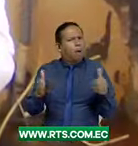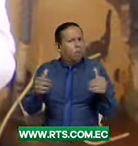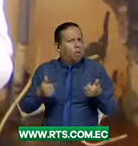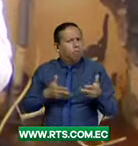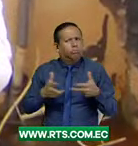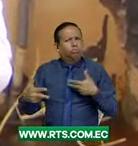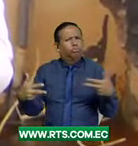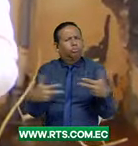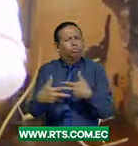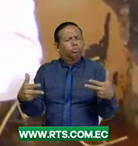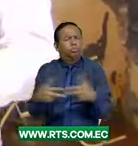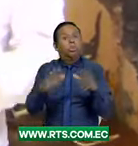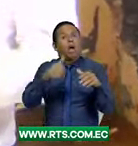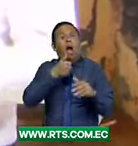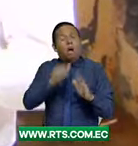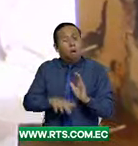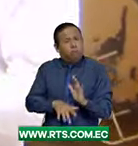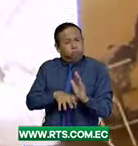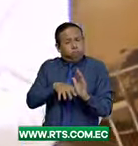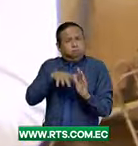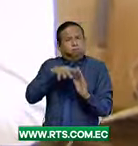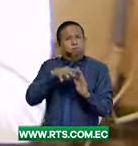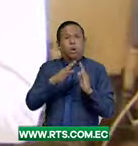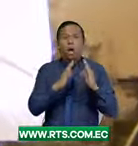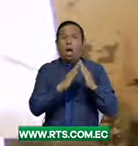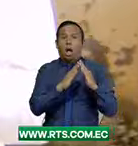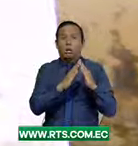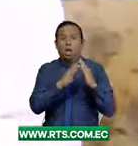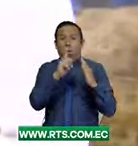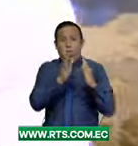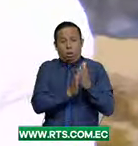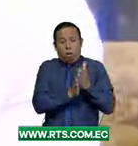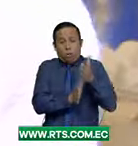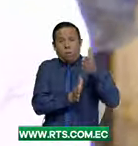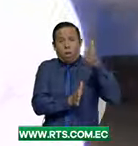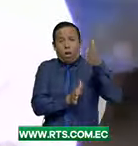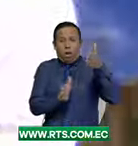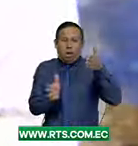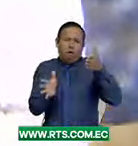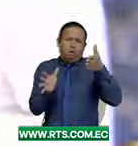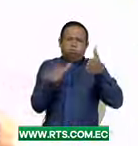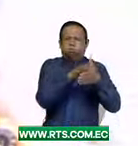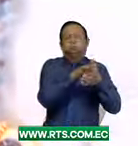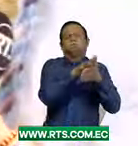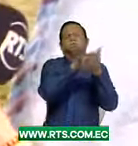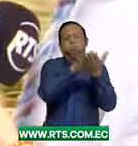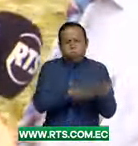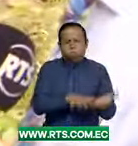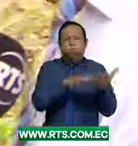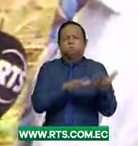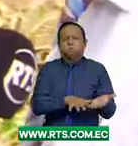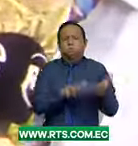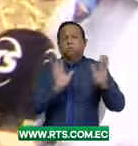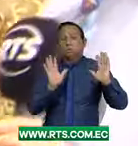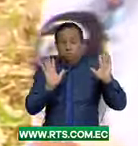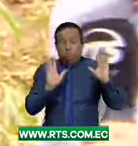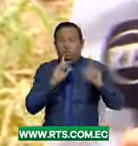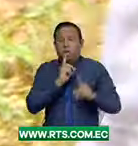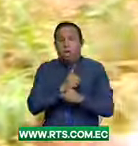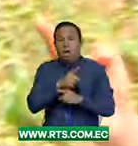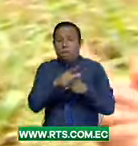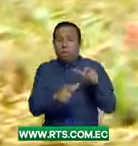del agua fue tal que tumbó más de una pared en esta vivienda. Sobre este lado, una zona agreste que, según los